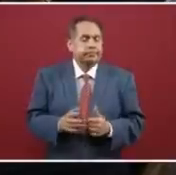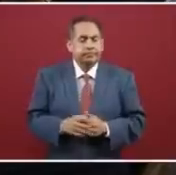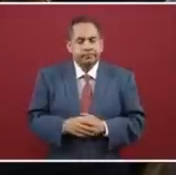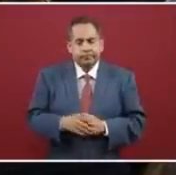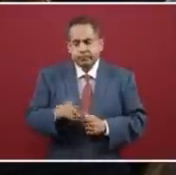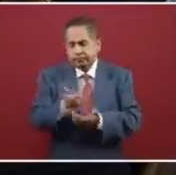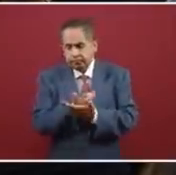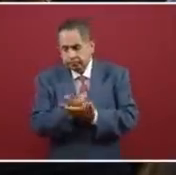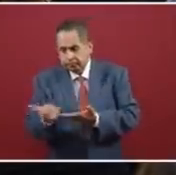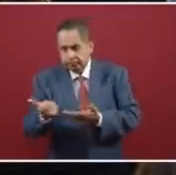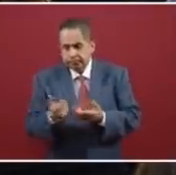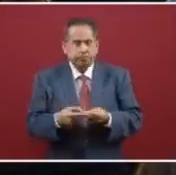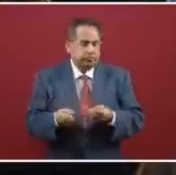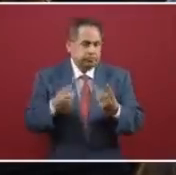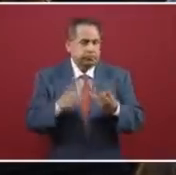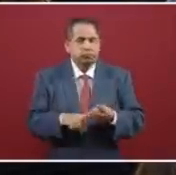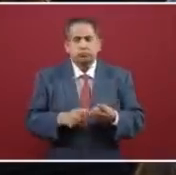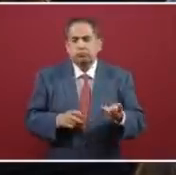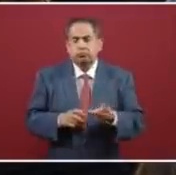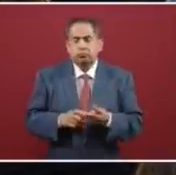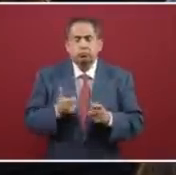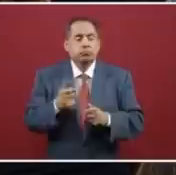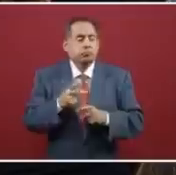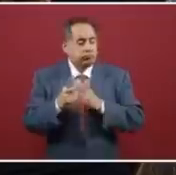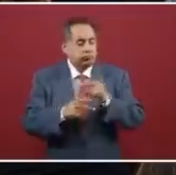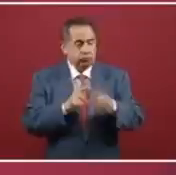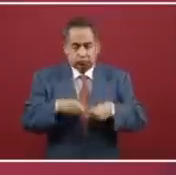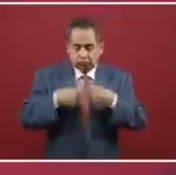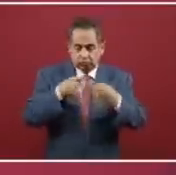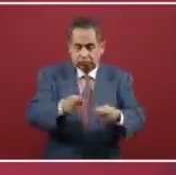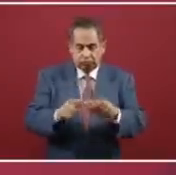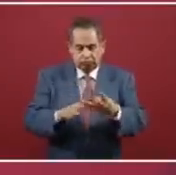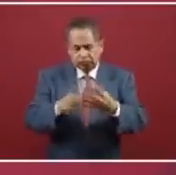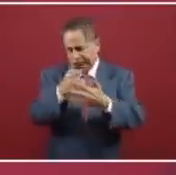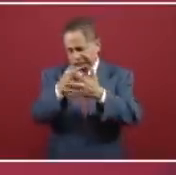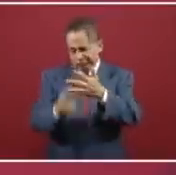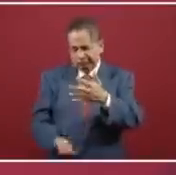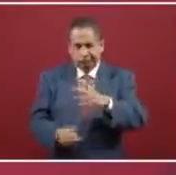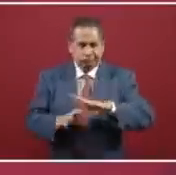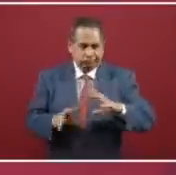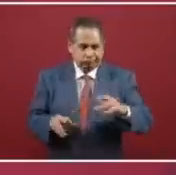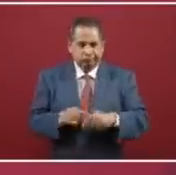el salario en prestaciones todo